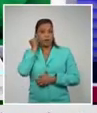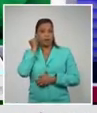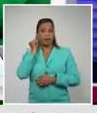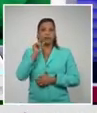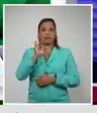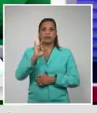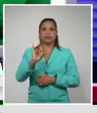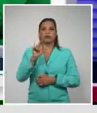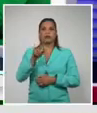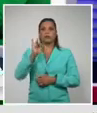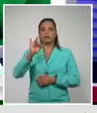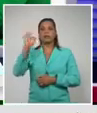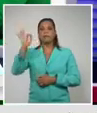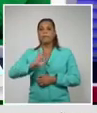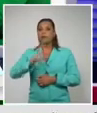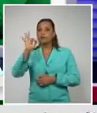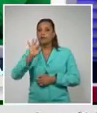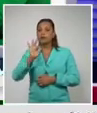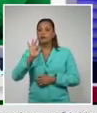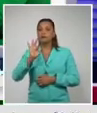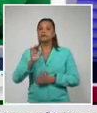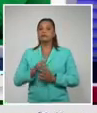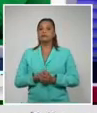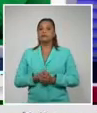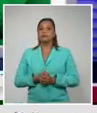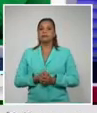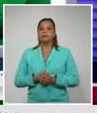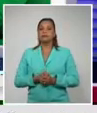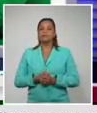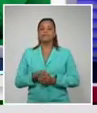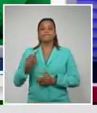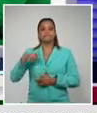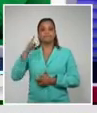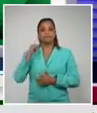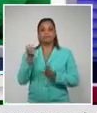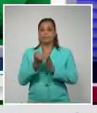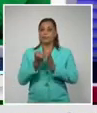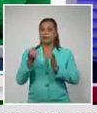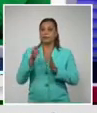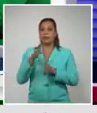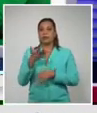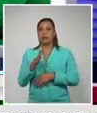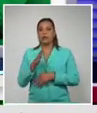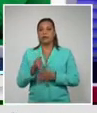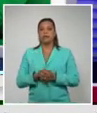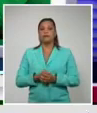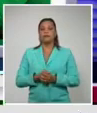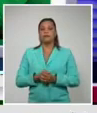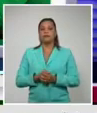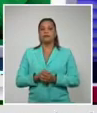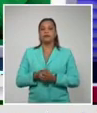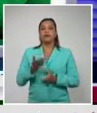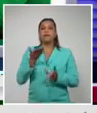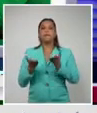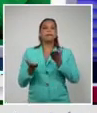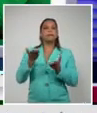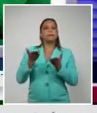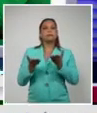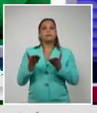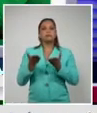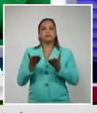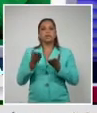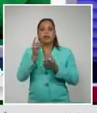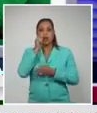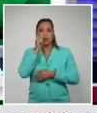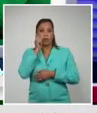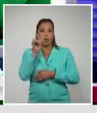los casos diagnosticados ayer, prácticamente similar al masculino. Sin embargo, en el acumulado